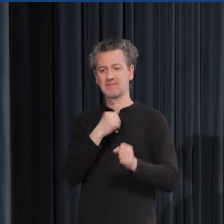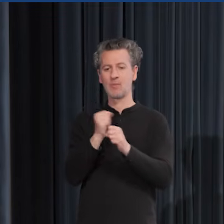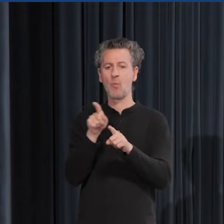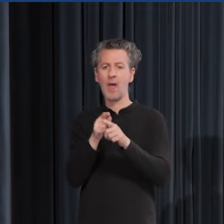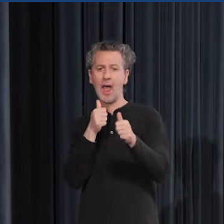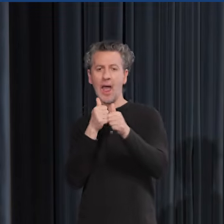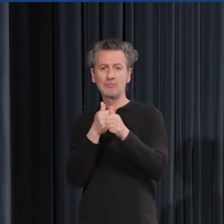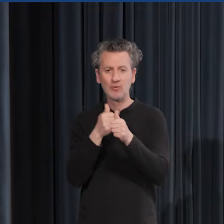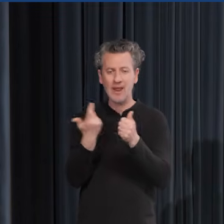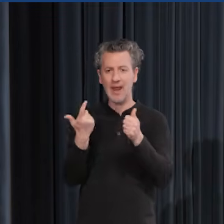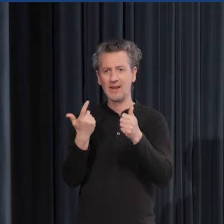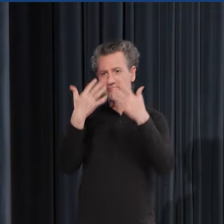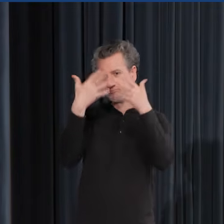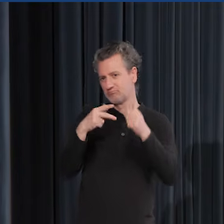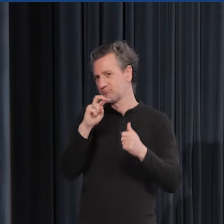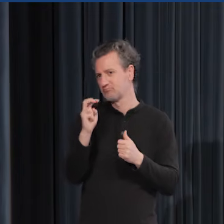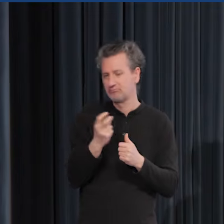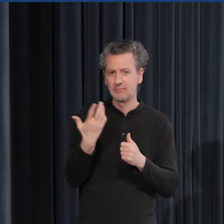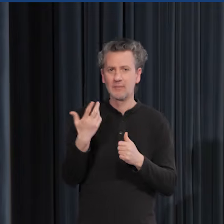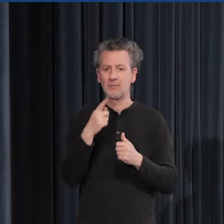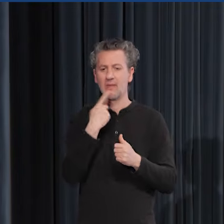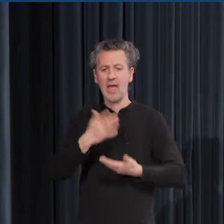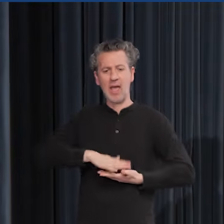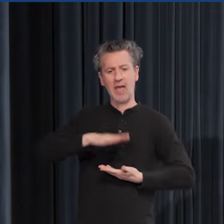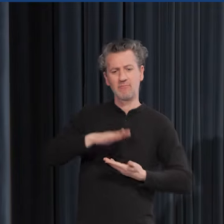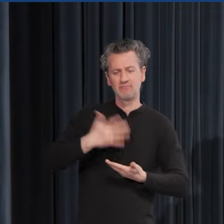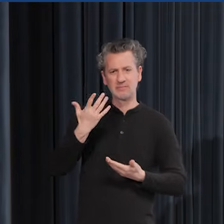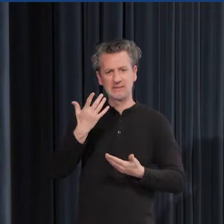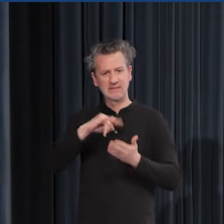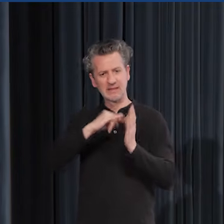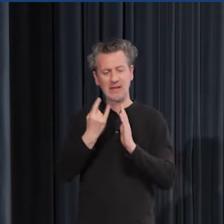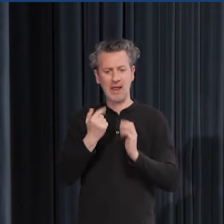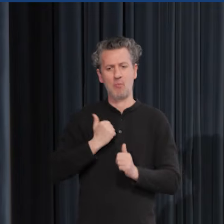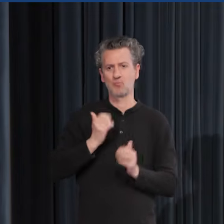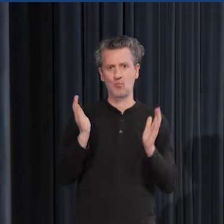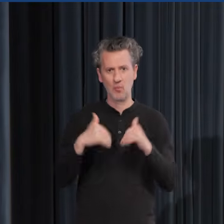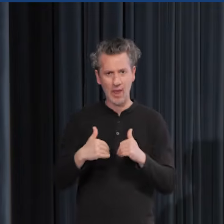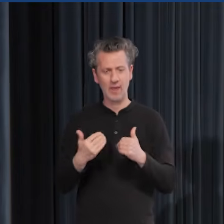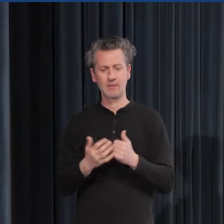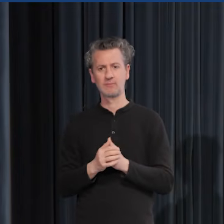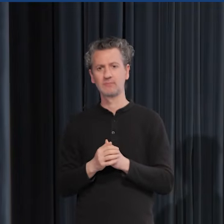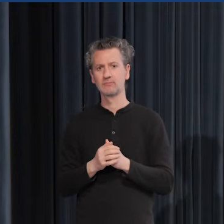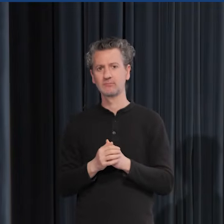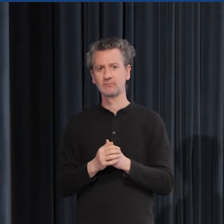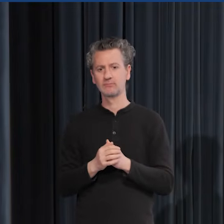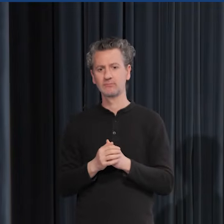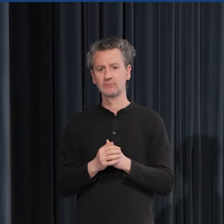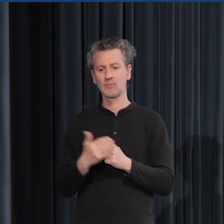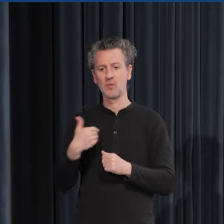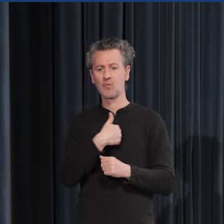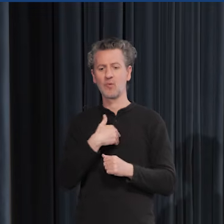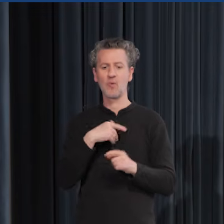auxiliares, se desaprovechan sus competencias técnicas y bueno, se les da roles